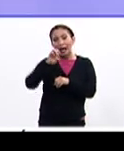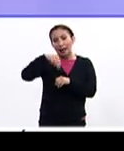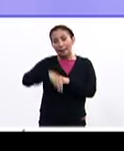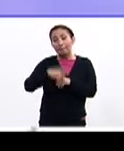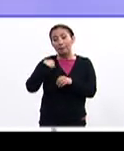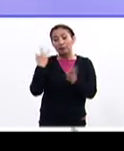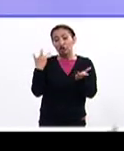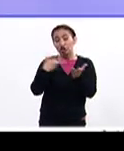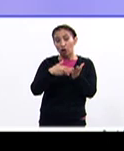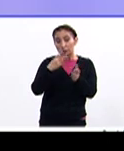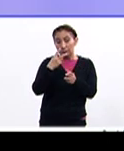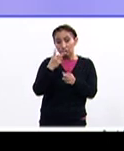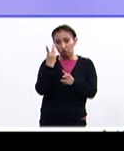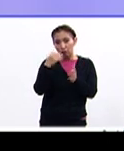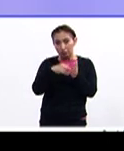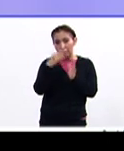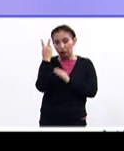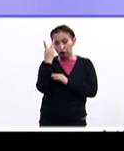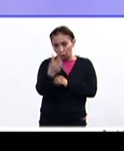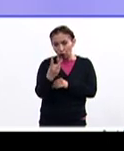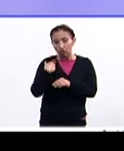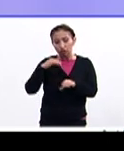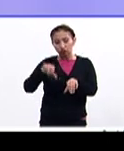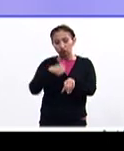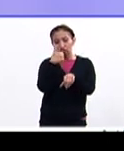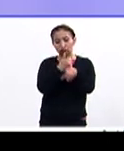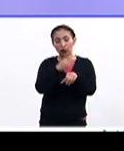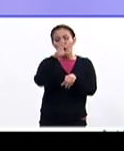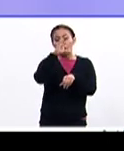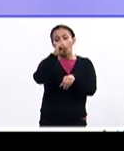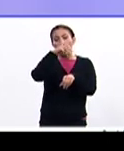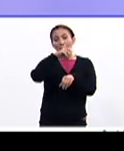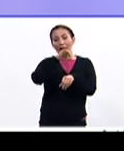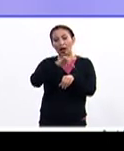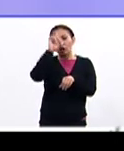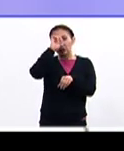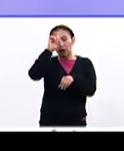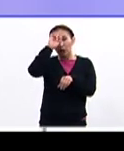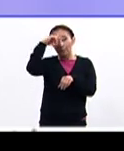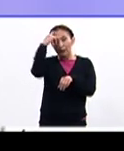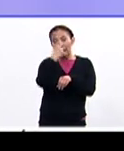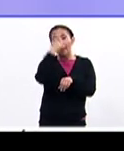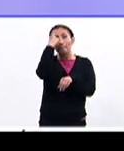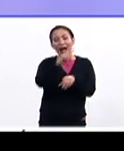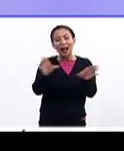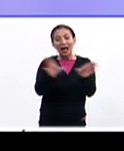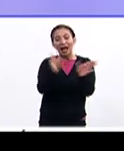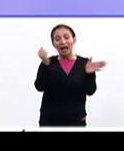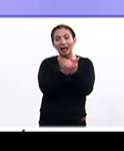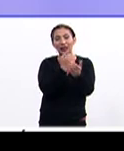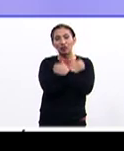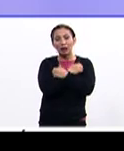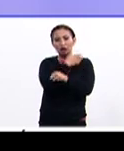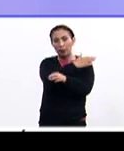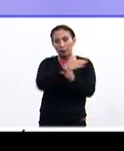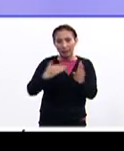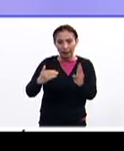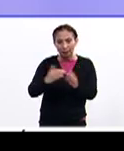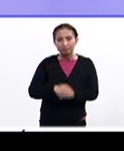En 2002 se constituye el COMAEM, que es el Consejo Mexicano para la Acreditación de la Educación